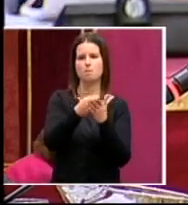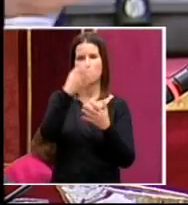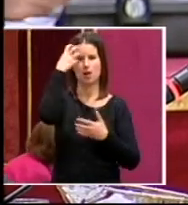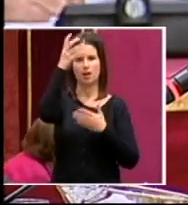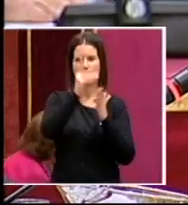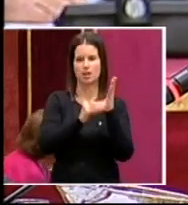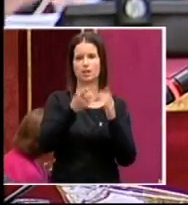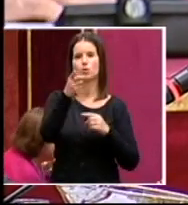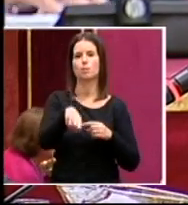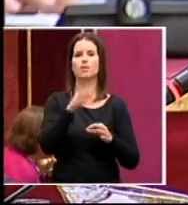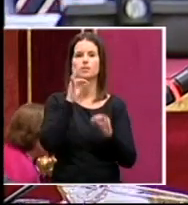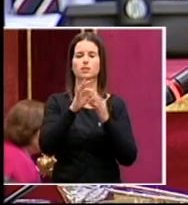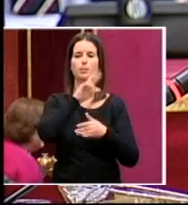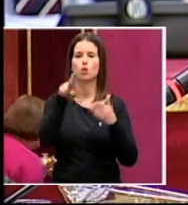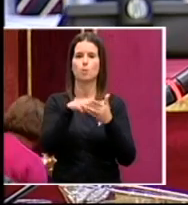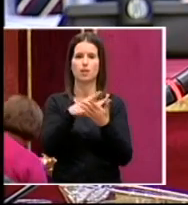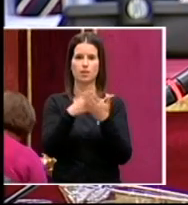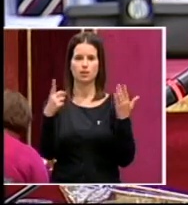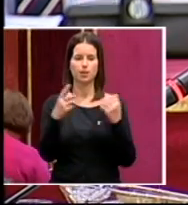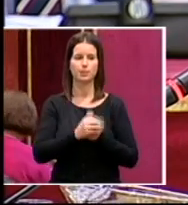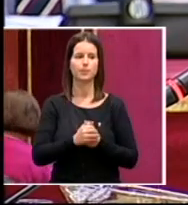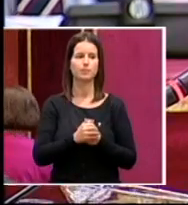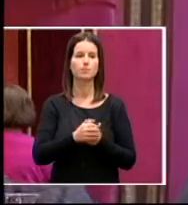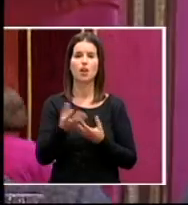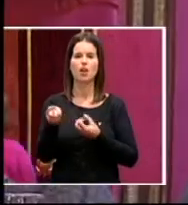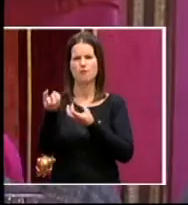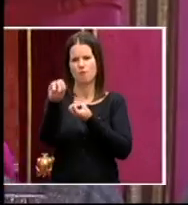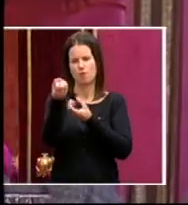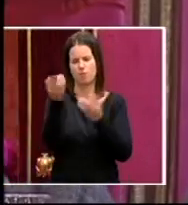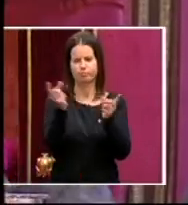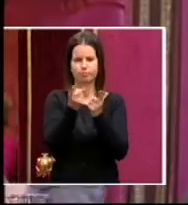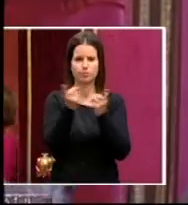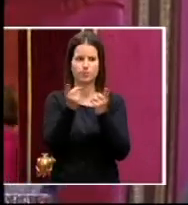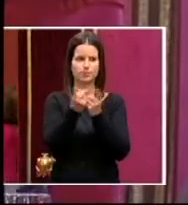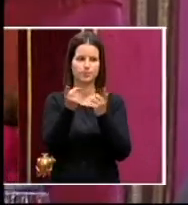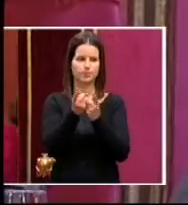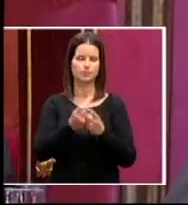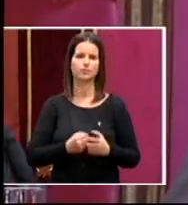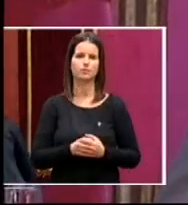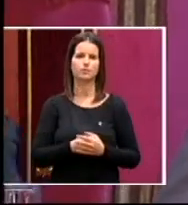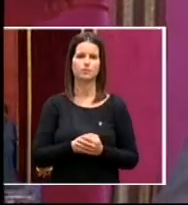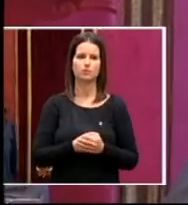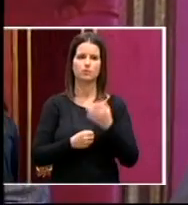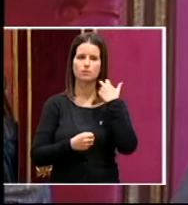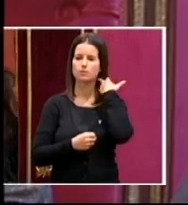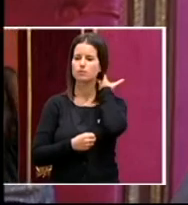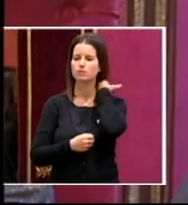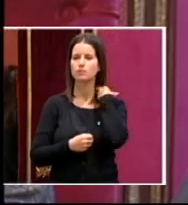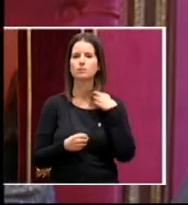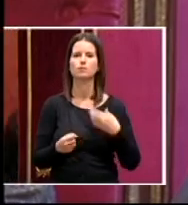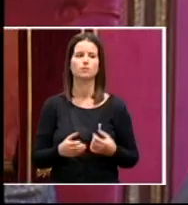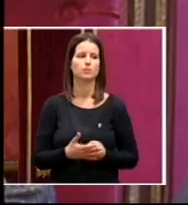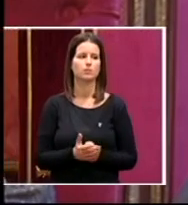635-2014, del mes de septiembre de 2016, dar cuenta. Me va a dar cuenta muy brevemente, de forma muy esquemática, el señor